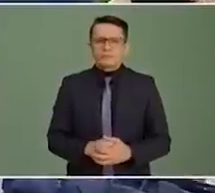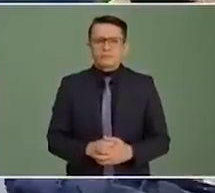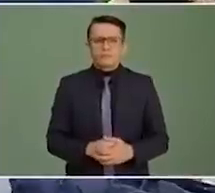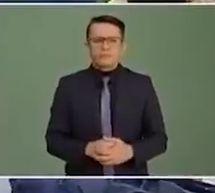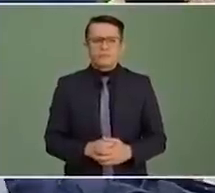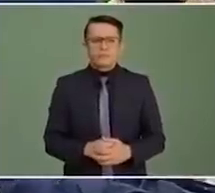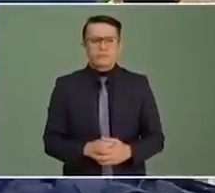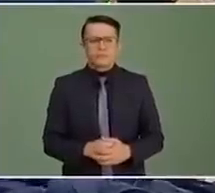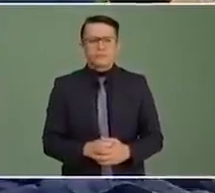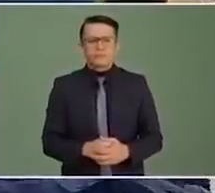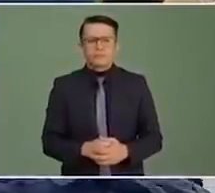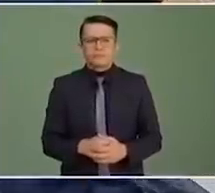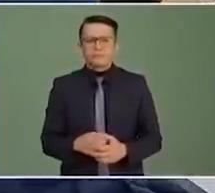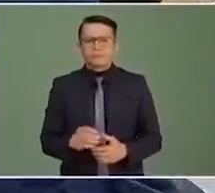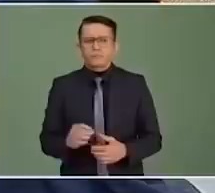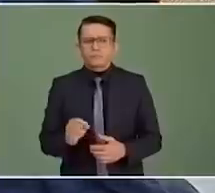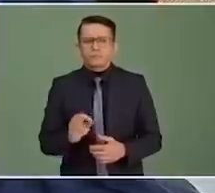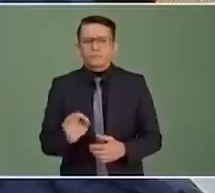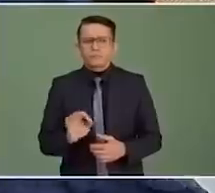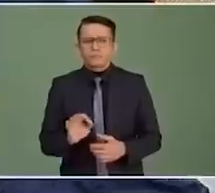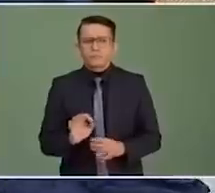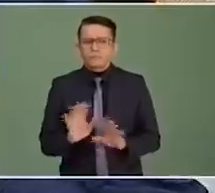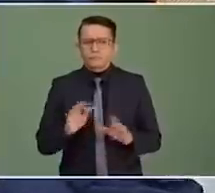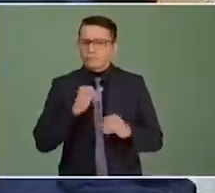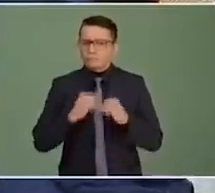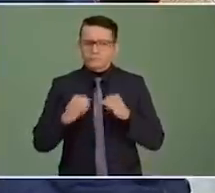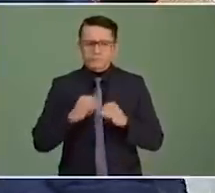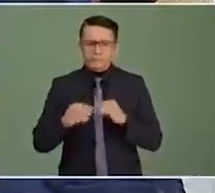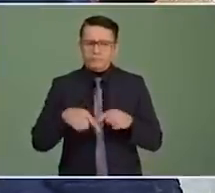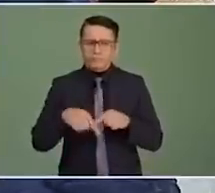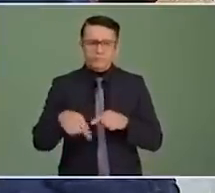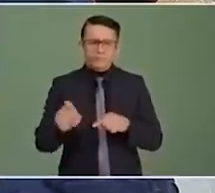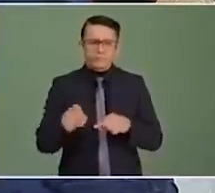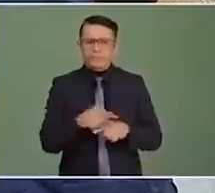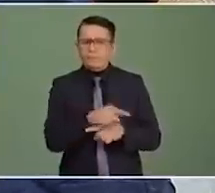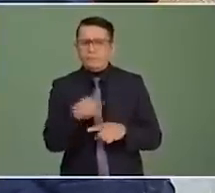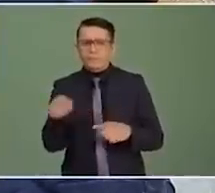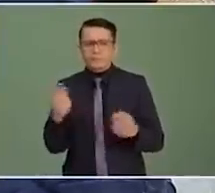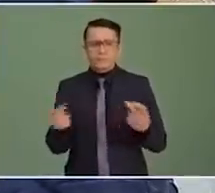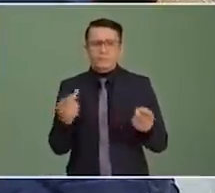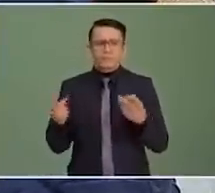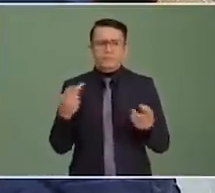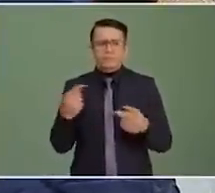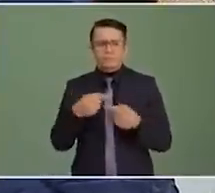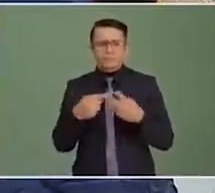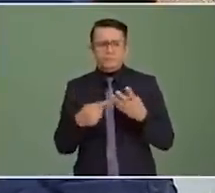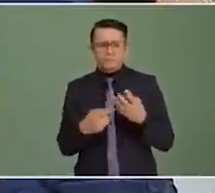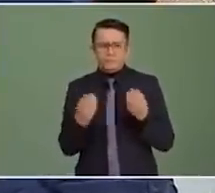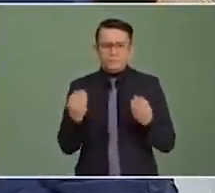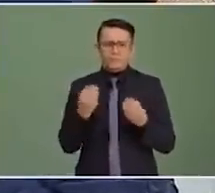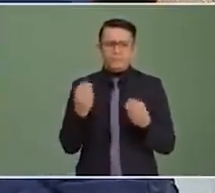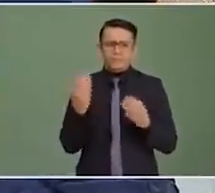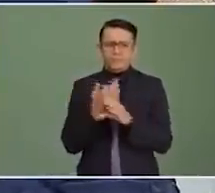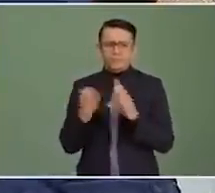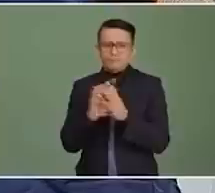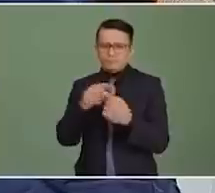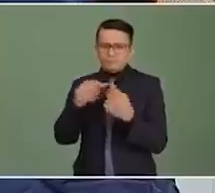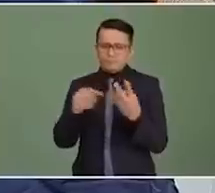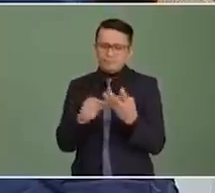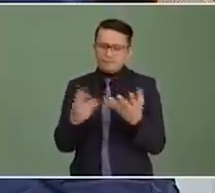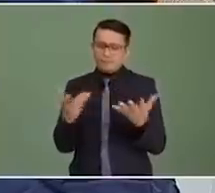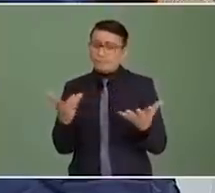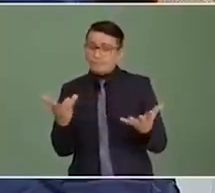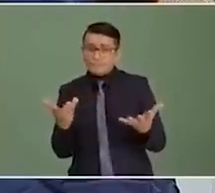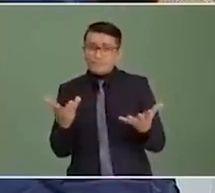haciendo una más vamos porque ya ustedes tienen otras cosas aquí de bolonia se implementó este modelo con